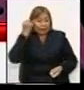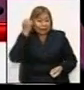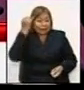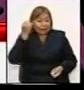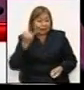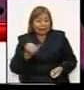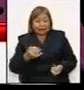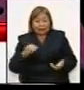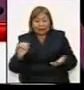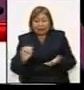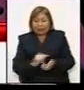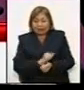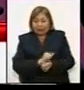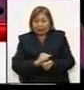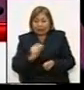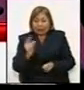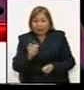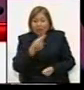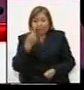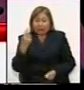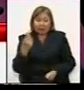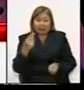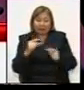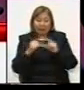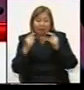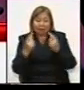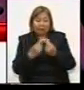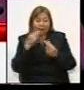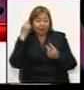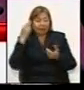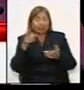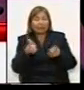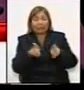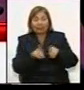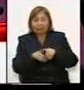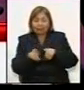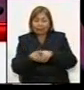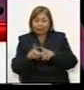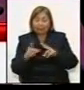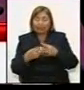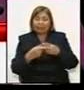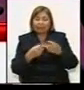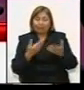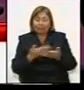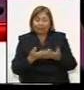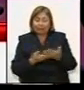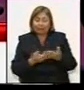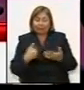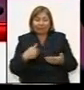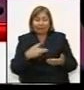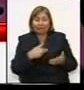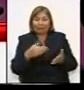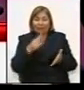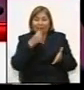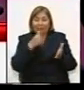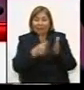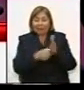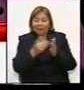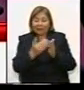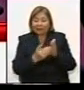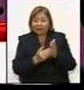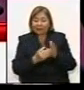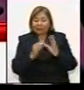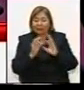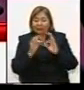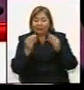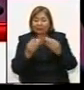que quiere destrozar no solamente a los partidos políticos, sino los principales principios de nuestra Carta Magna, entre ellos a la